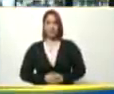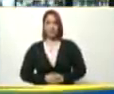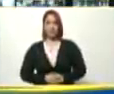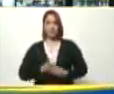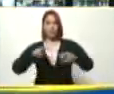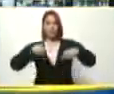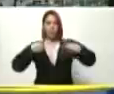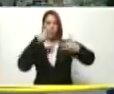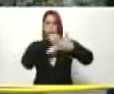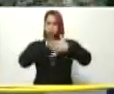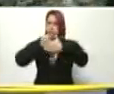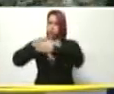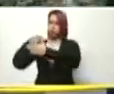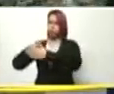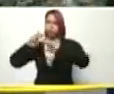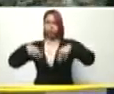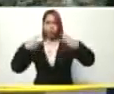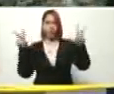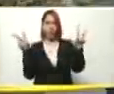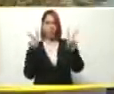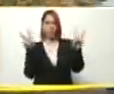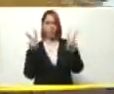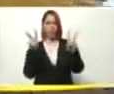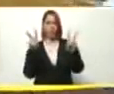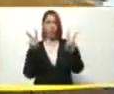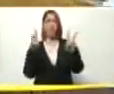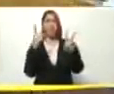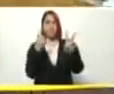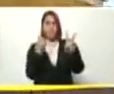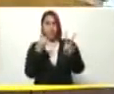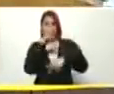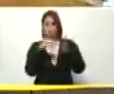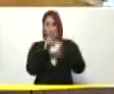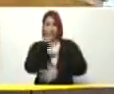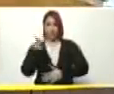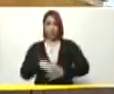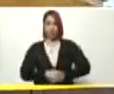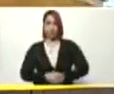Nuevas batallas y nuevas victorias vendrán en el 2022.